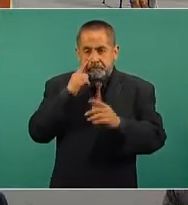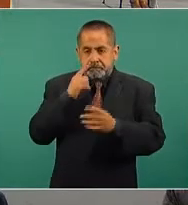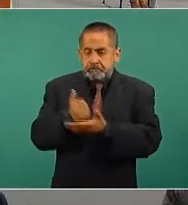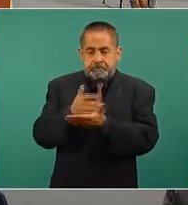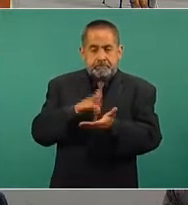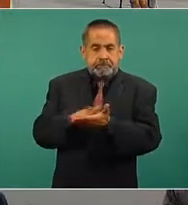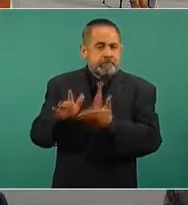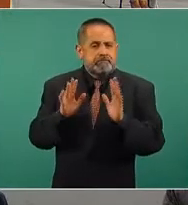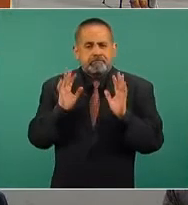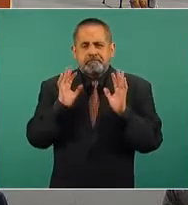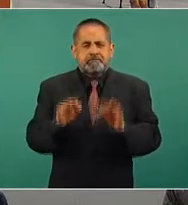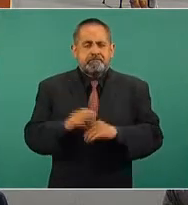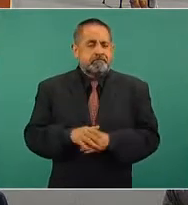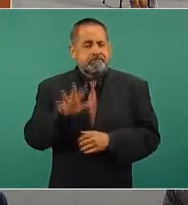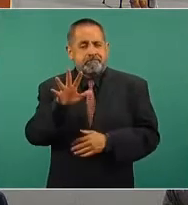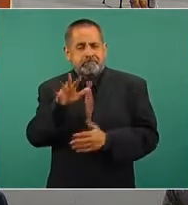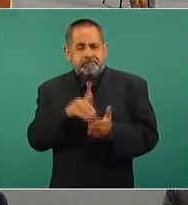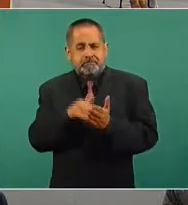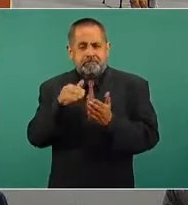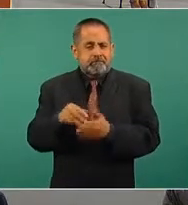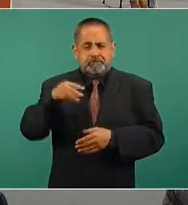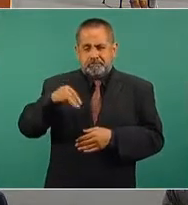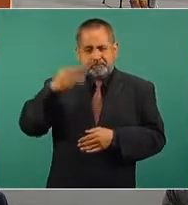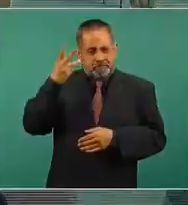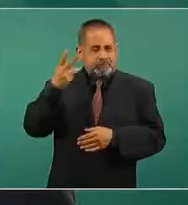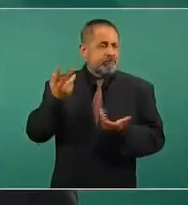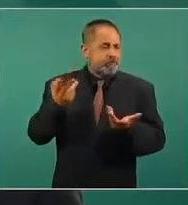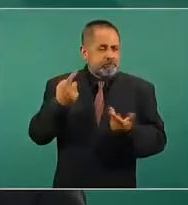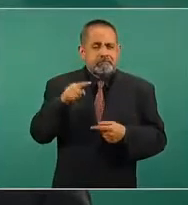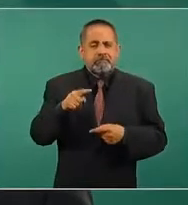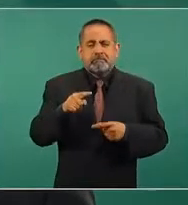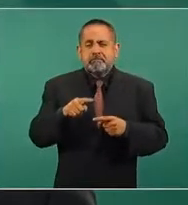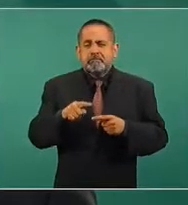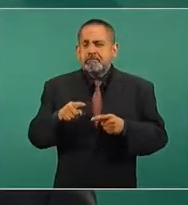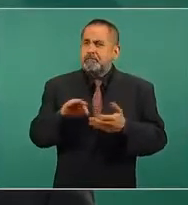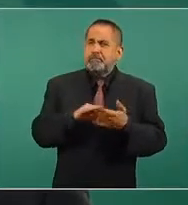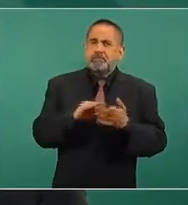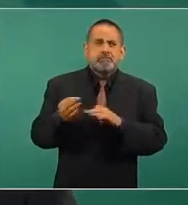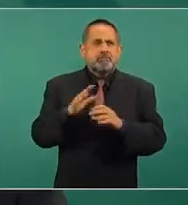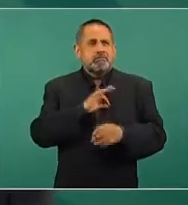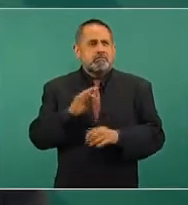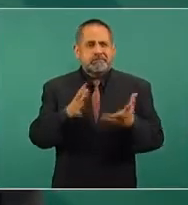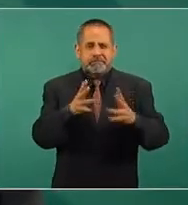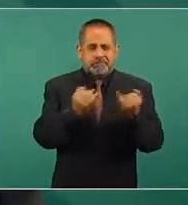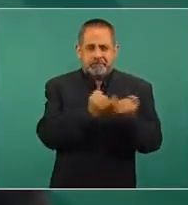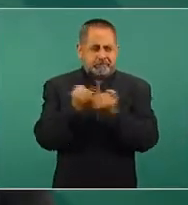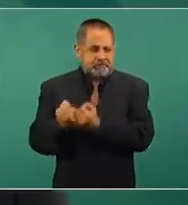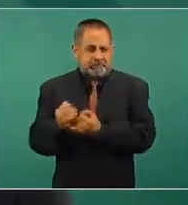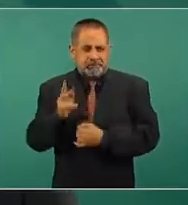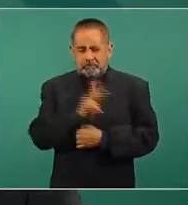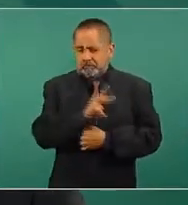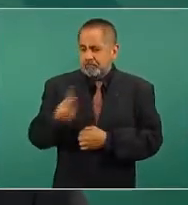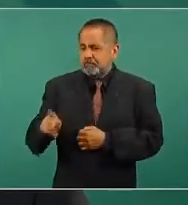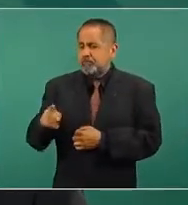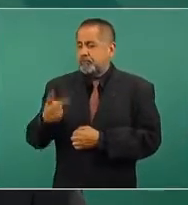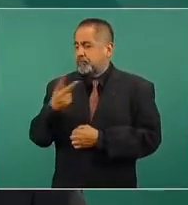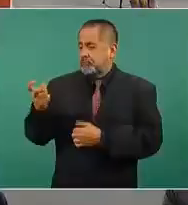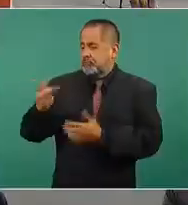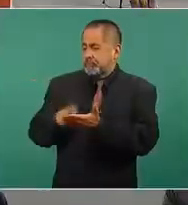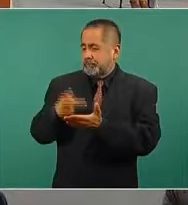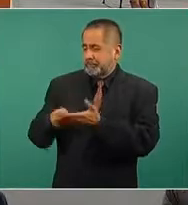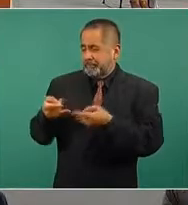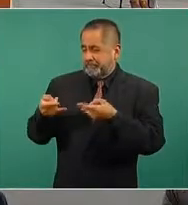intervención, prácticamente 5 millones de metros cuadrados, equivalentes a prácticamente 240 explanadas del centro